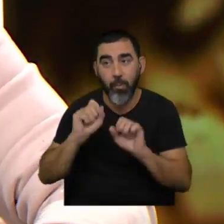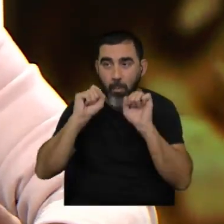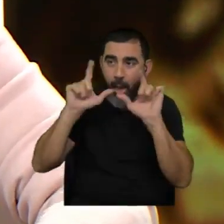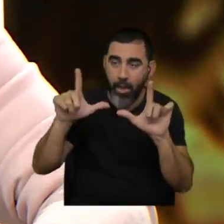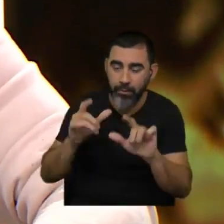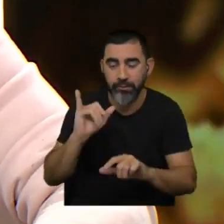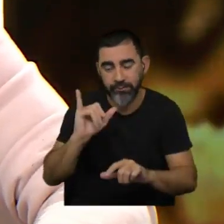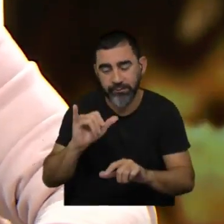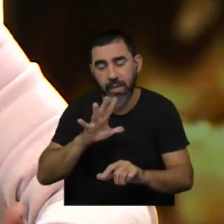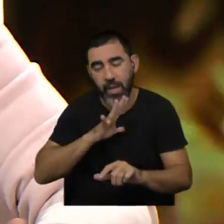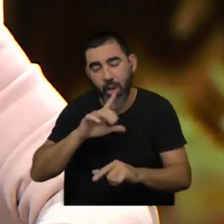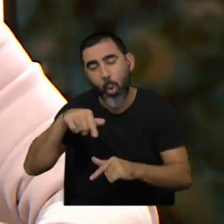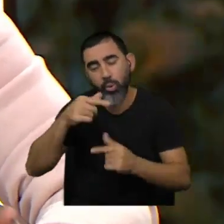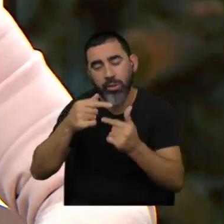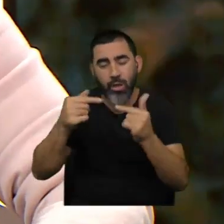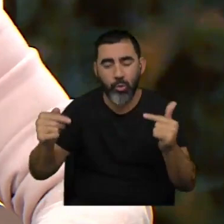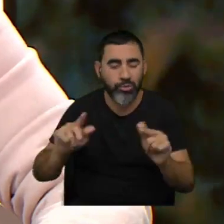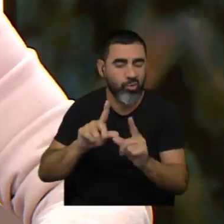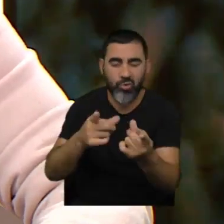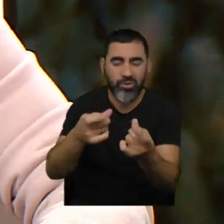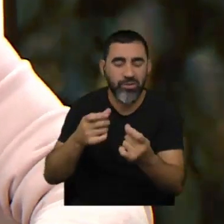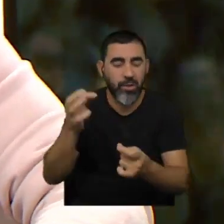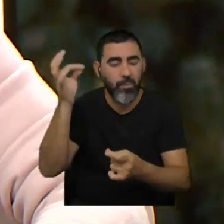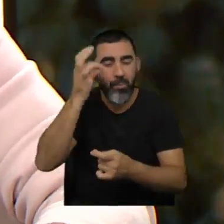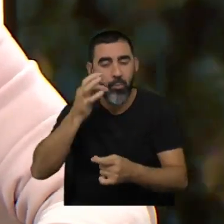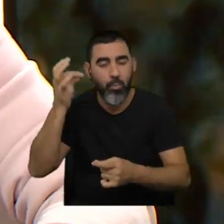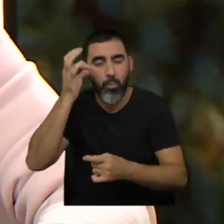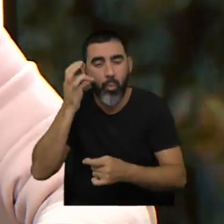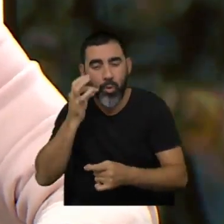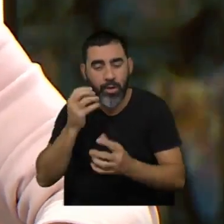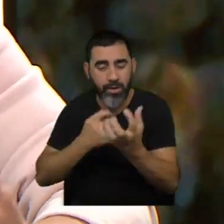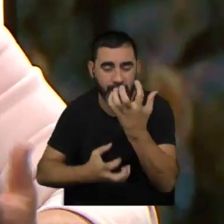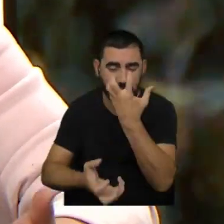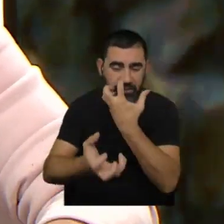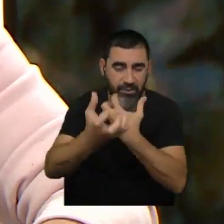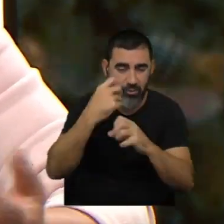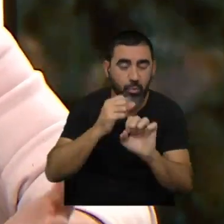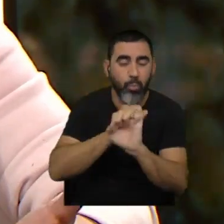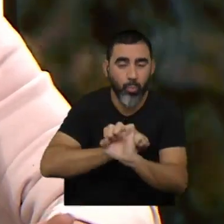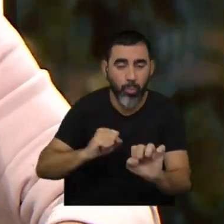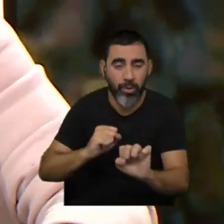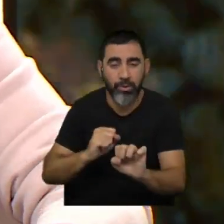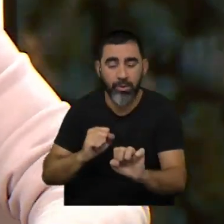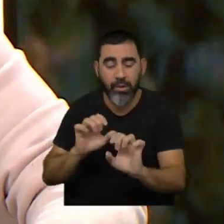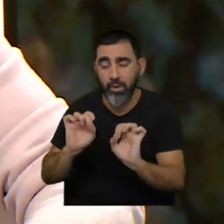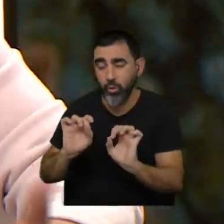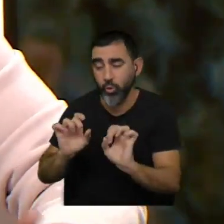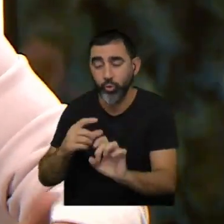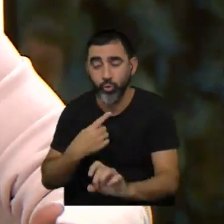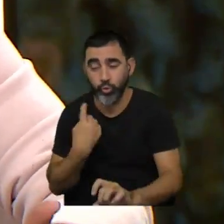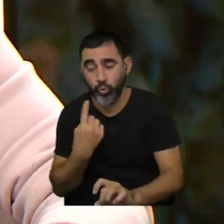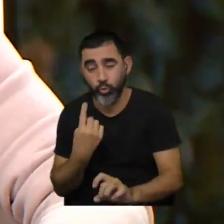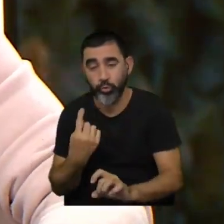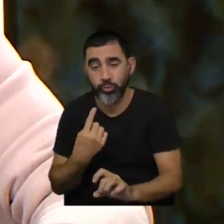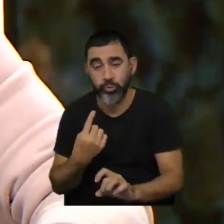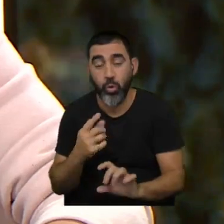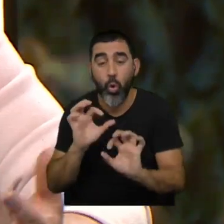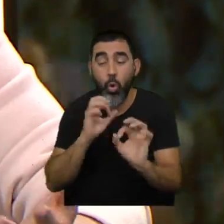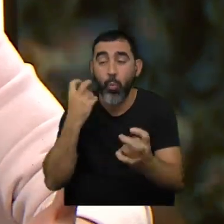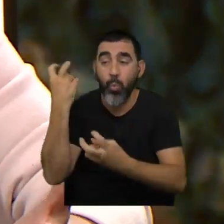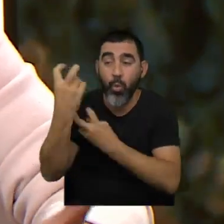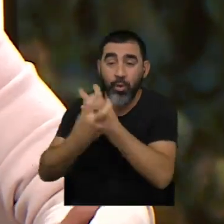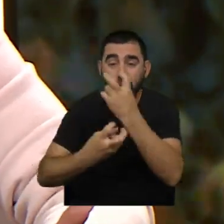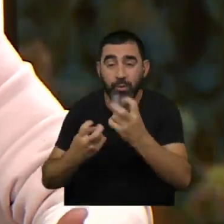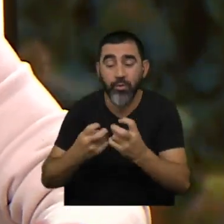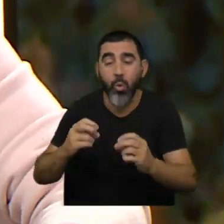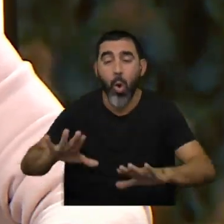realidad es que hay muchos otros cultivos que no necesitan de la polinización animal, que se pueden autopolinizar o polinizarse por el viento. O sea, de